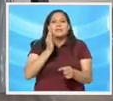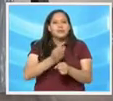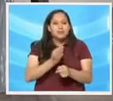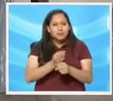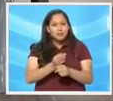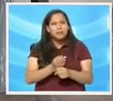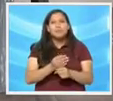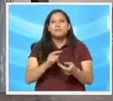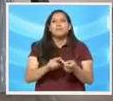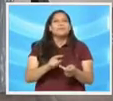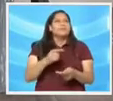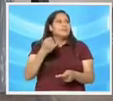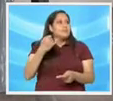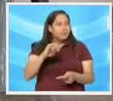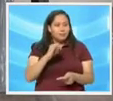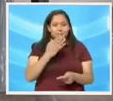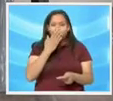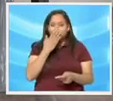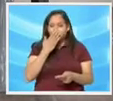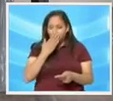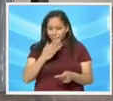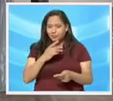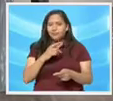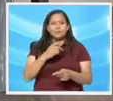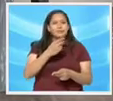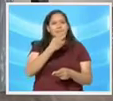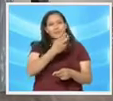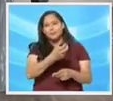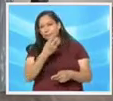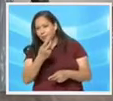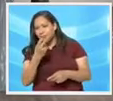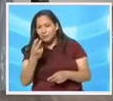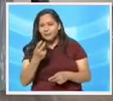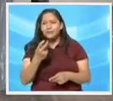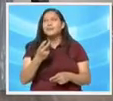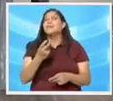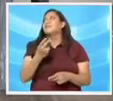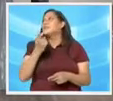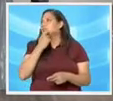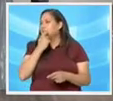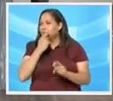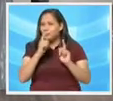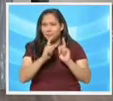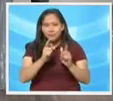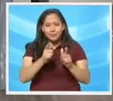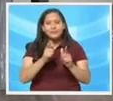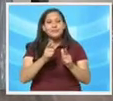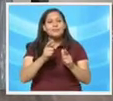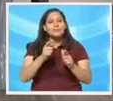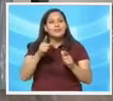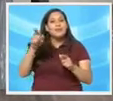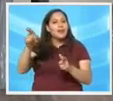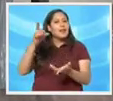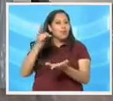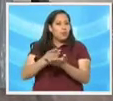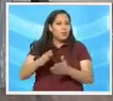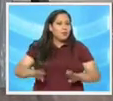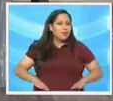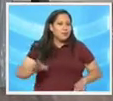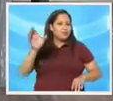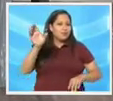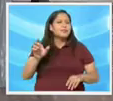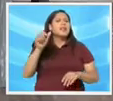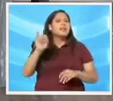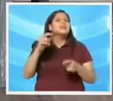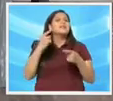de la ironía, a través de esa crítica aguda pero sarcástica que solo alguien como él podía hacer. ¿Sabes